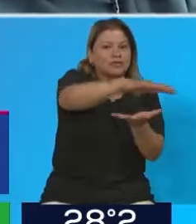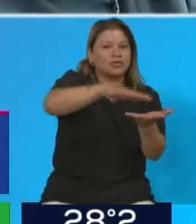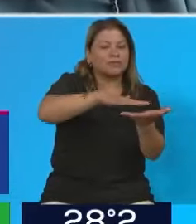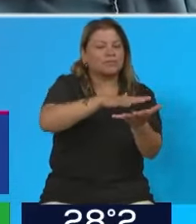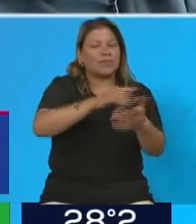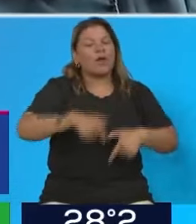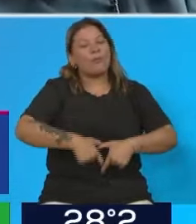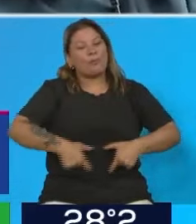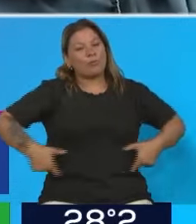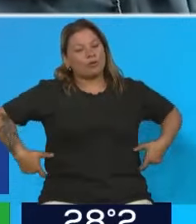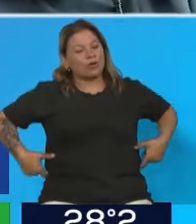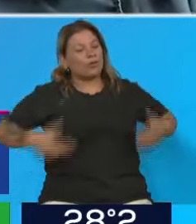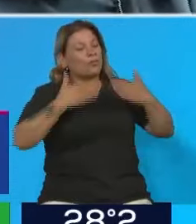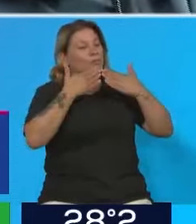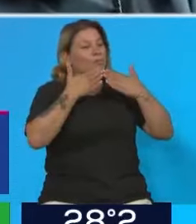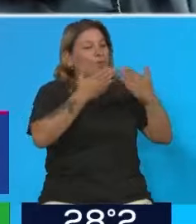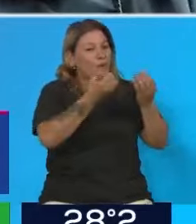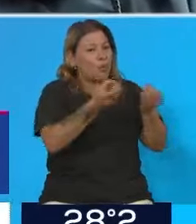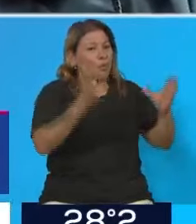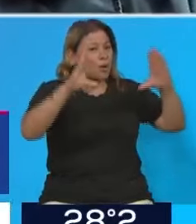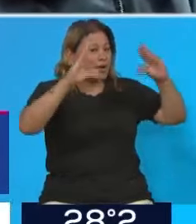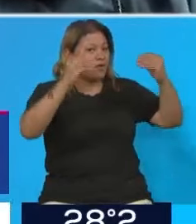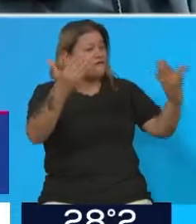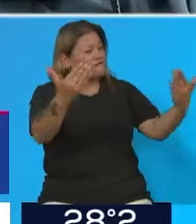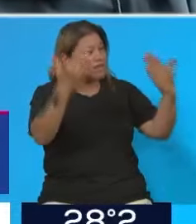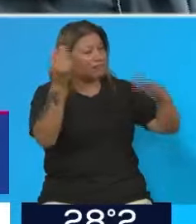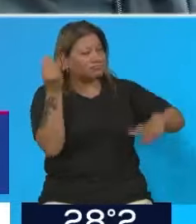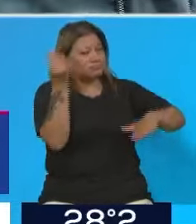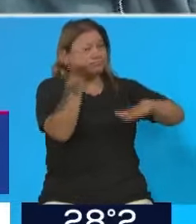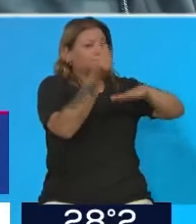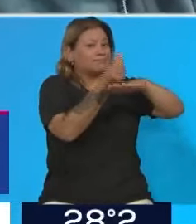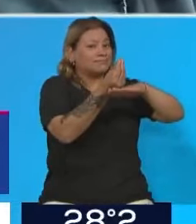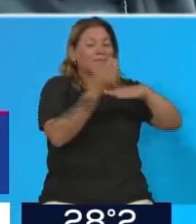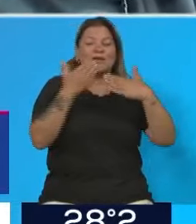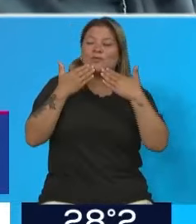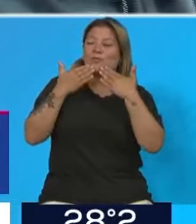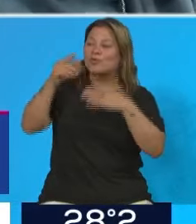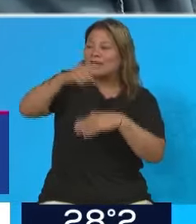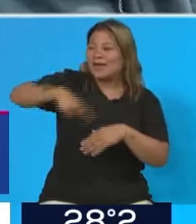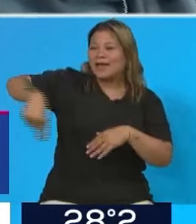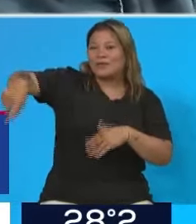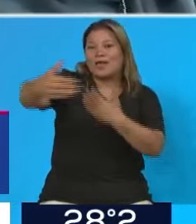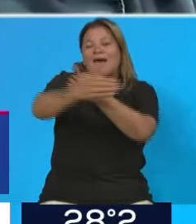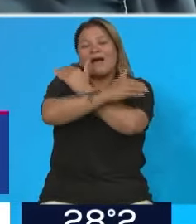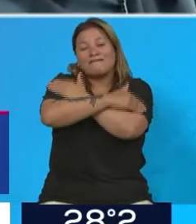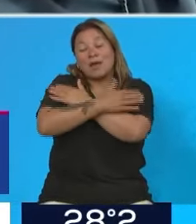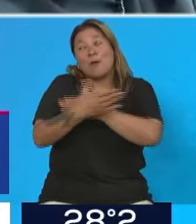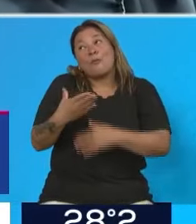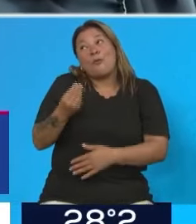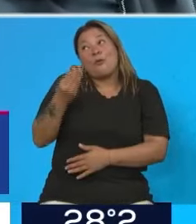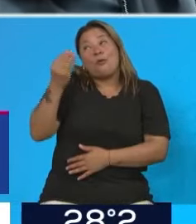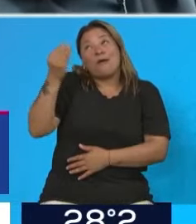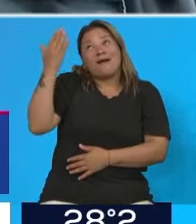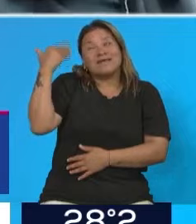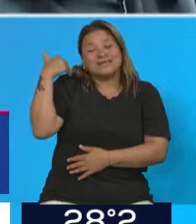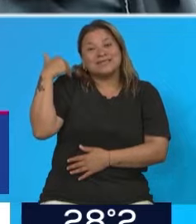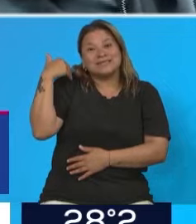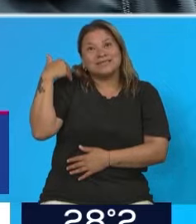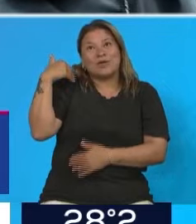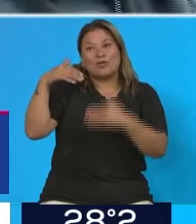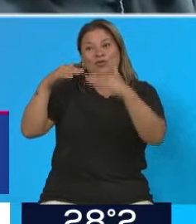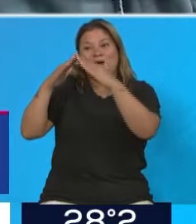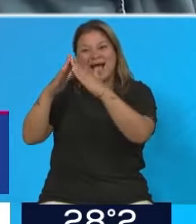Colombo gracias buenas noches y felicitaciones por el cargo Muchas gracias gra a ustedes un abrazo muchas veces cuando voy a a